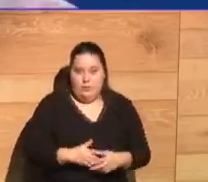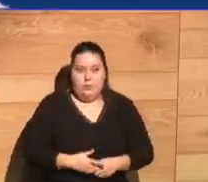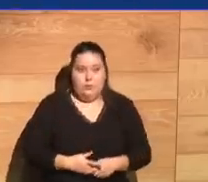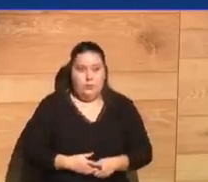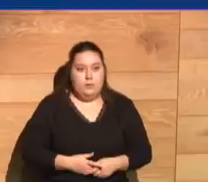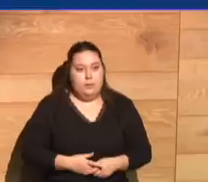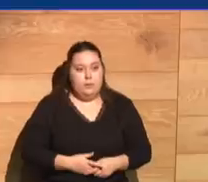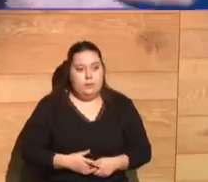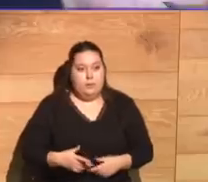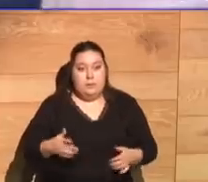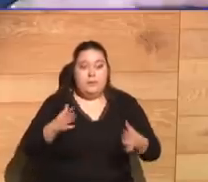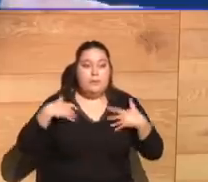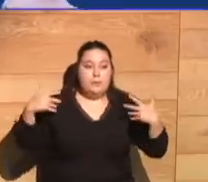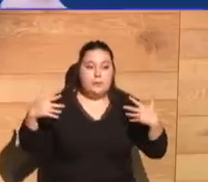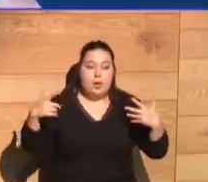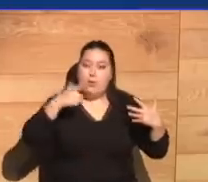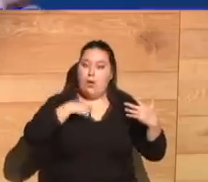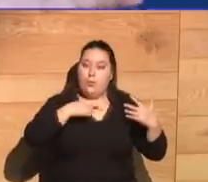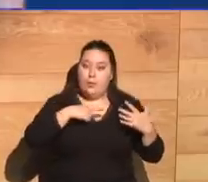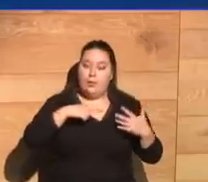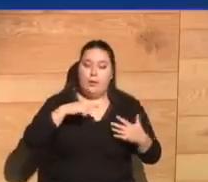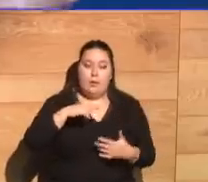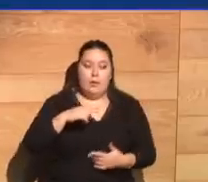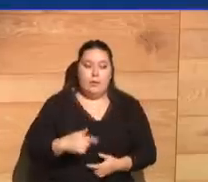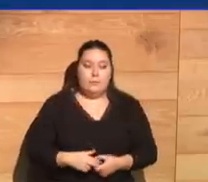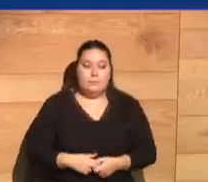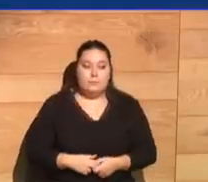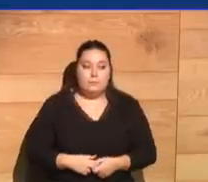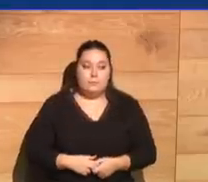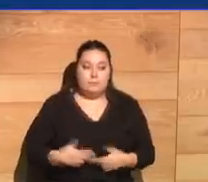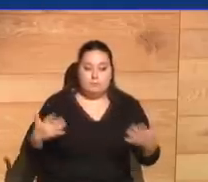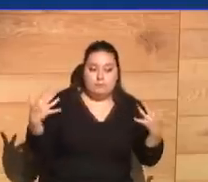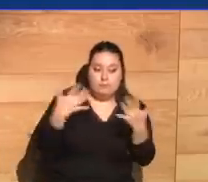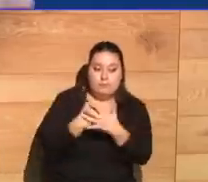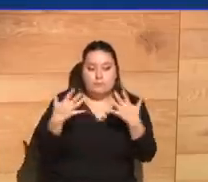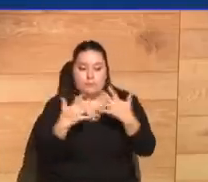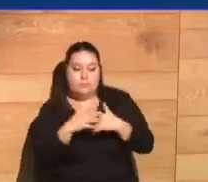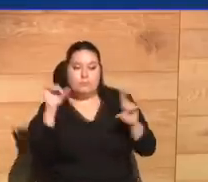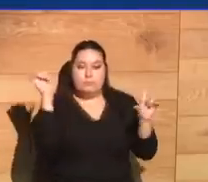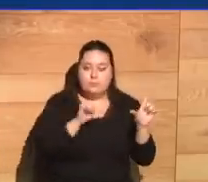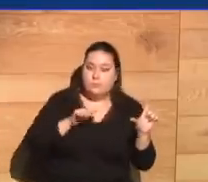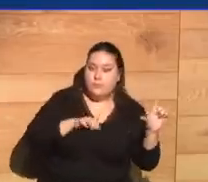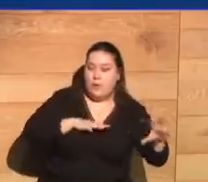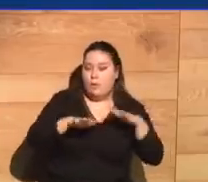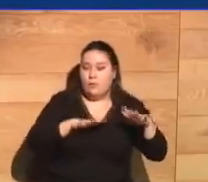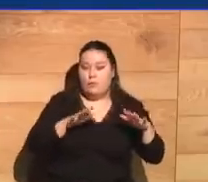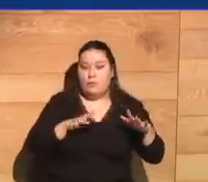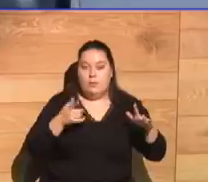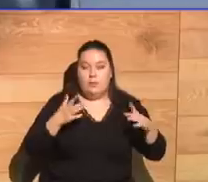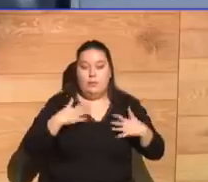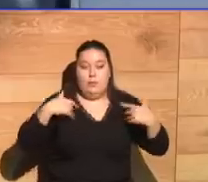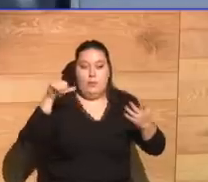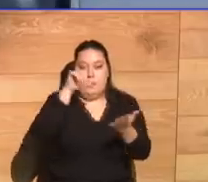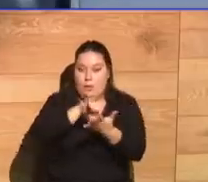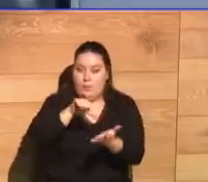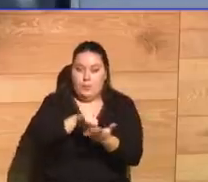hay una comedia, como tú decías, ¿no? Una scribble comedy mezclada con una película de acción, que es cuando ya estamos en Metrópolis. Qué bonito,